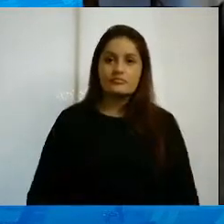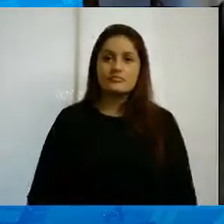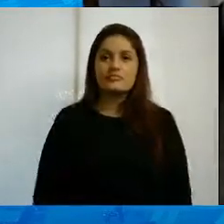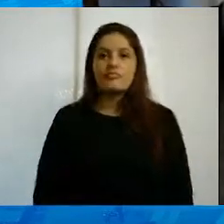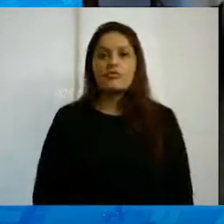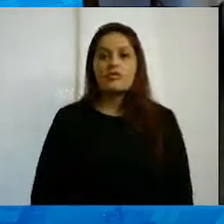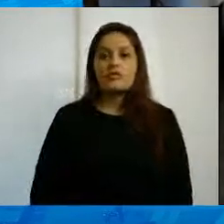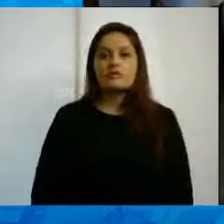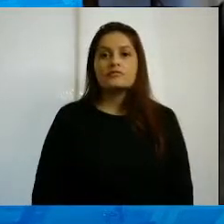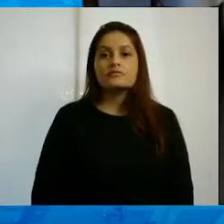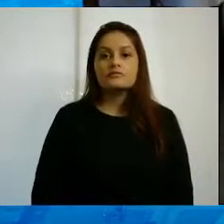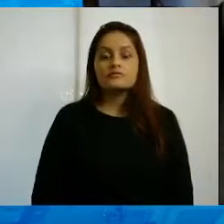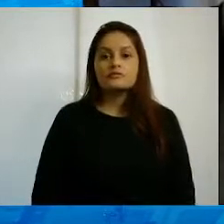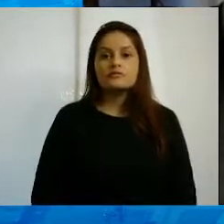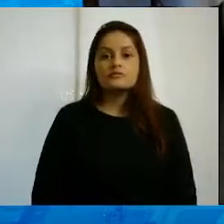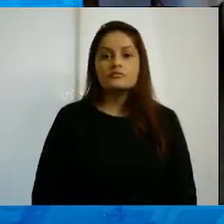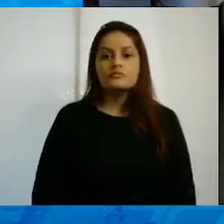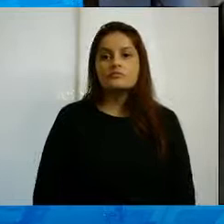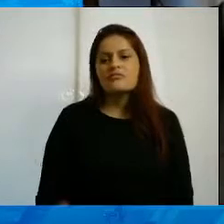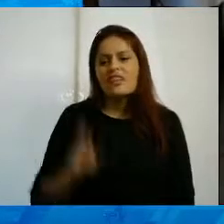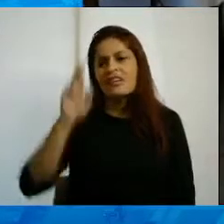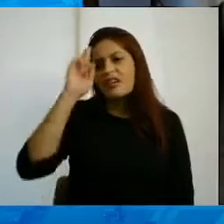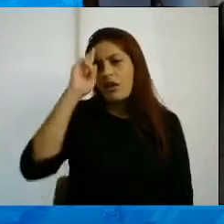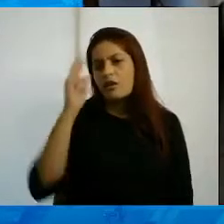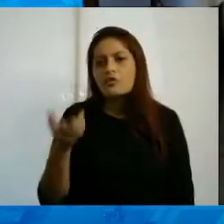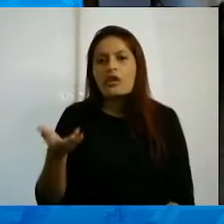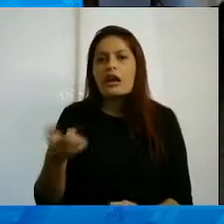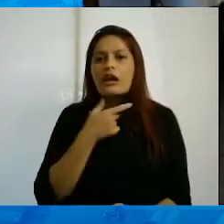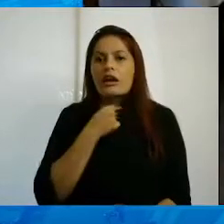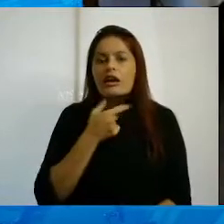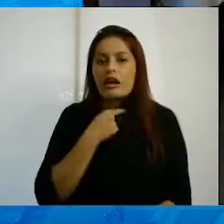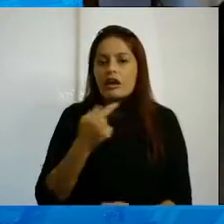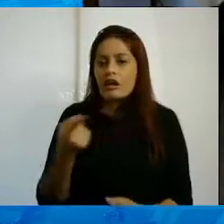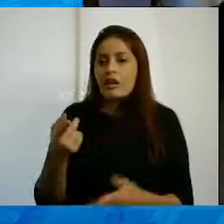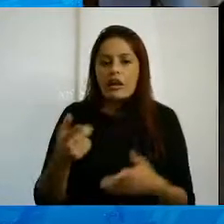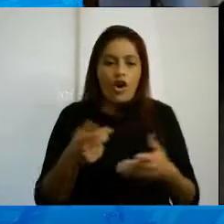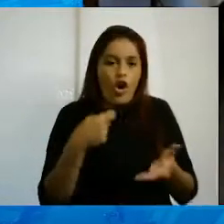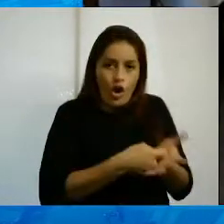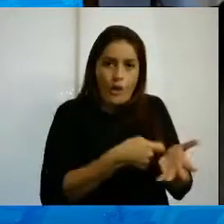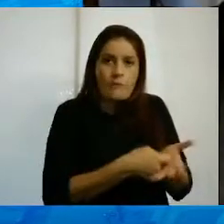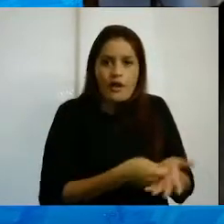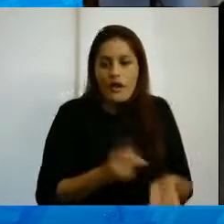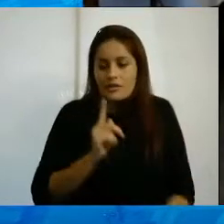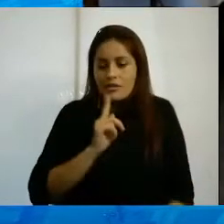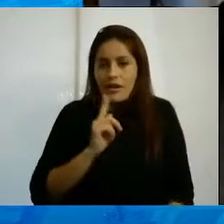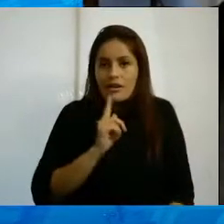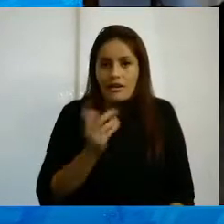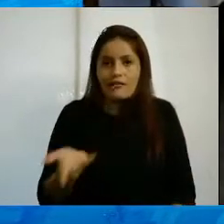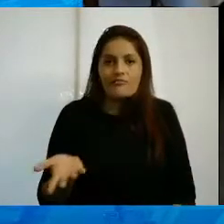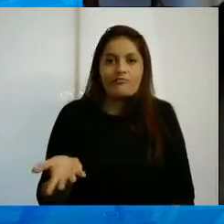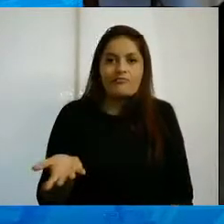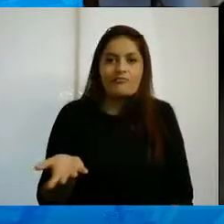enfermería, ¿ya? Eso es algo que los mismos alumnos están tratando de cubrir cuando deberíamos tenerlo.